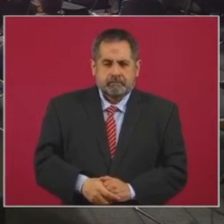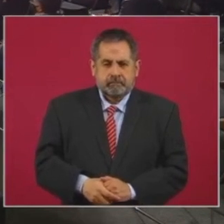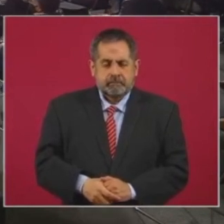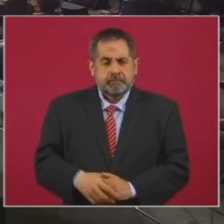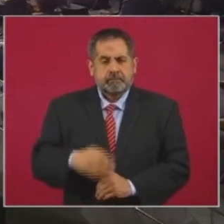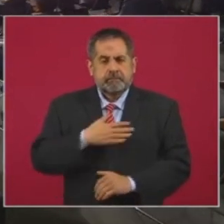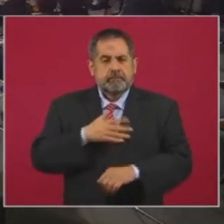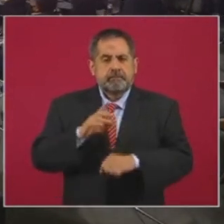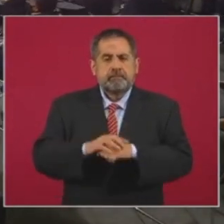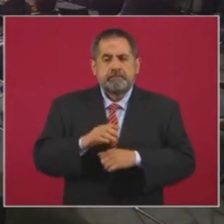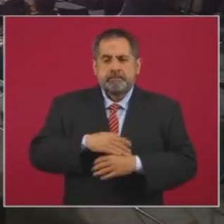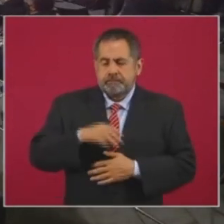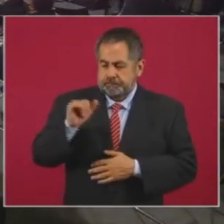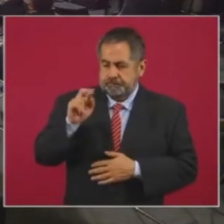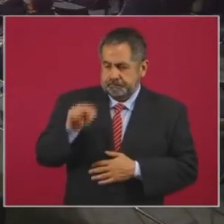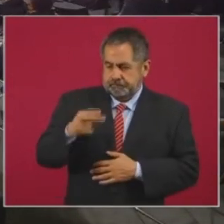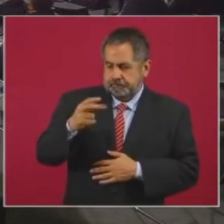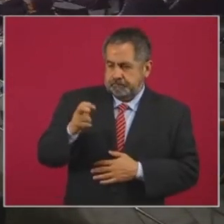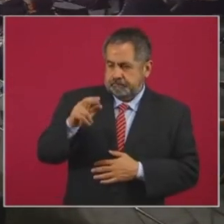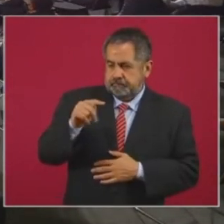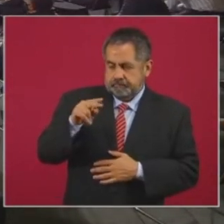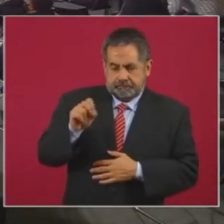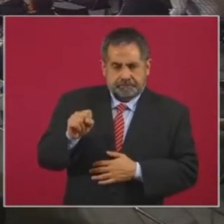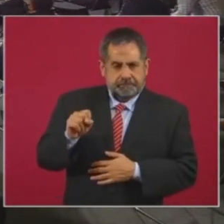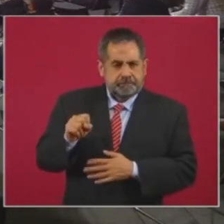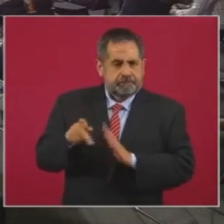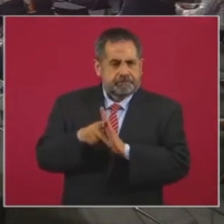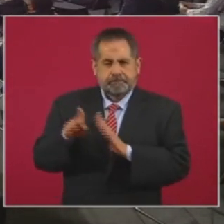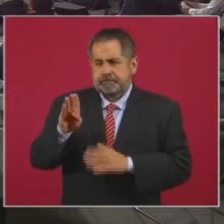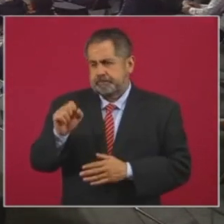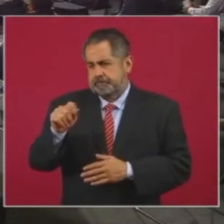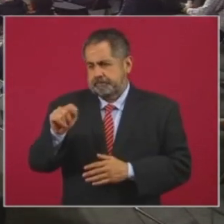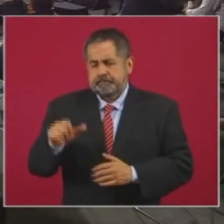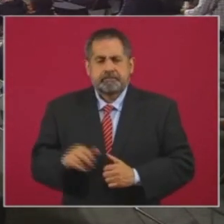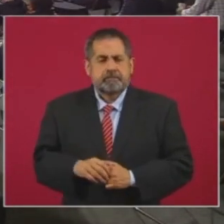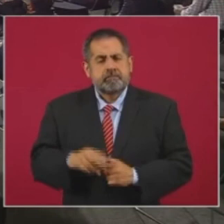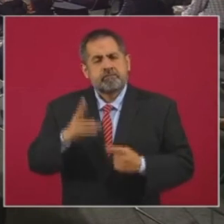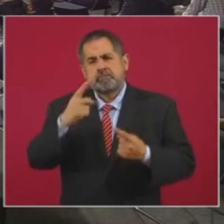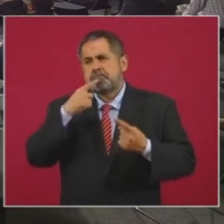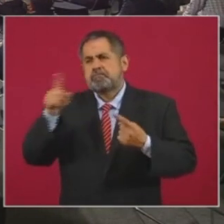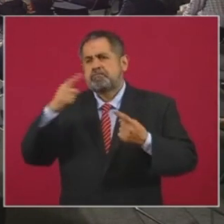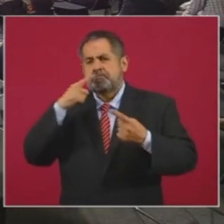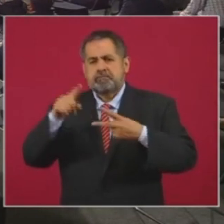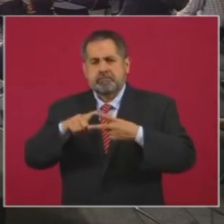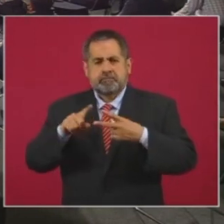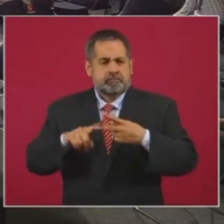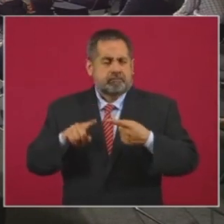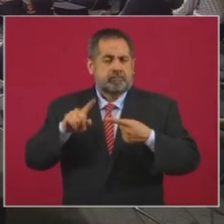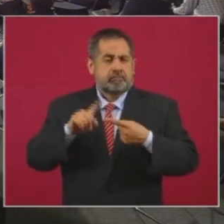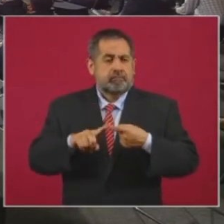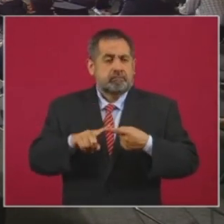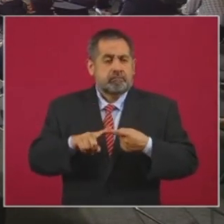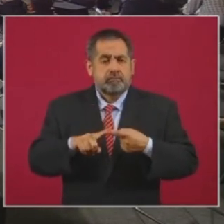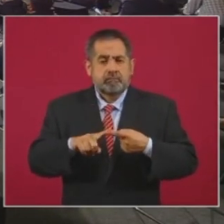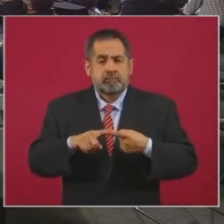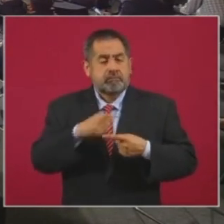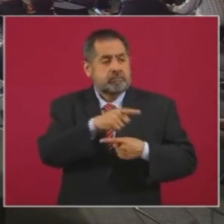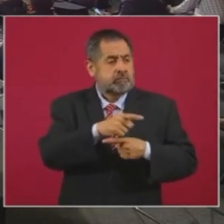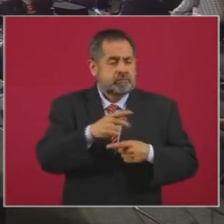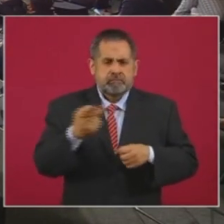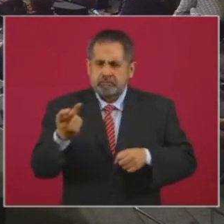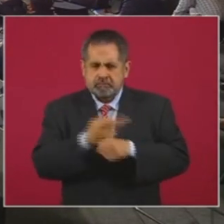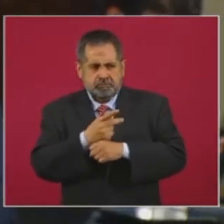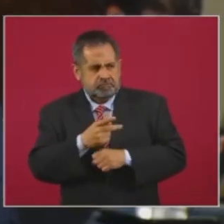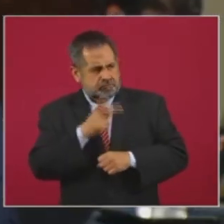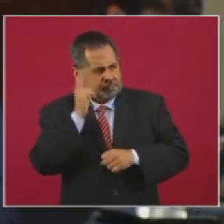Muy buenos días. Juan Hernández, del periódico Basta y del Grupo Cantón. Son dos denuncias, señor. Uno es contra un atentado contra la libertad de expresión